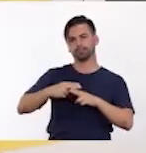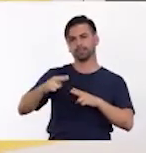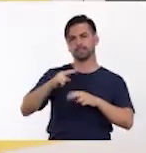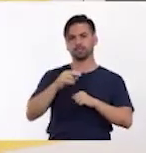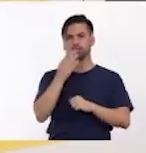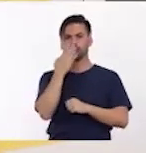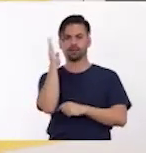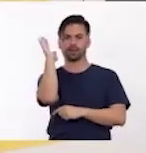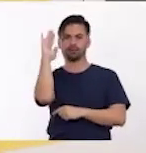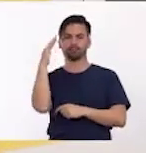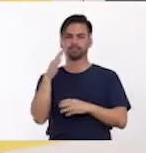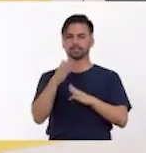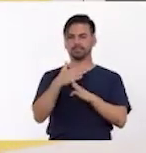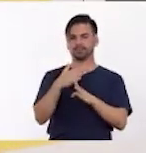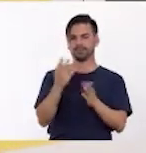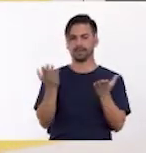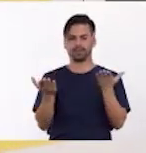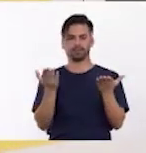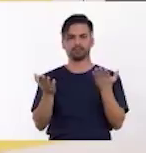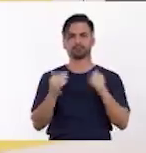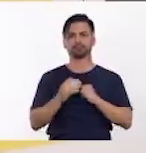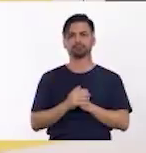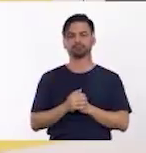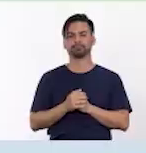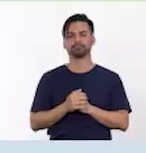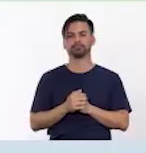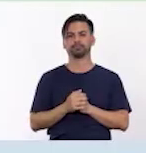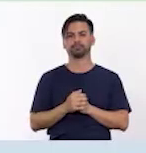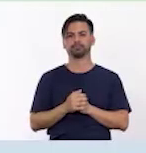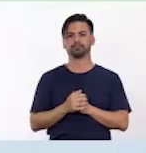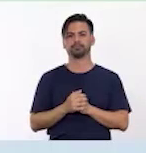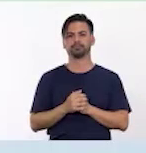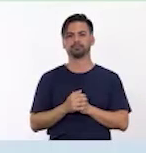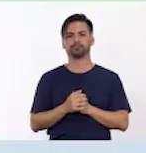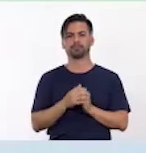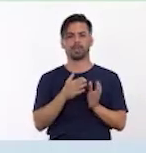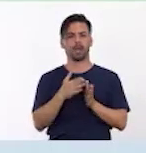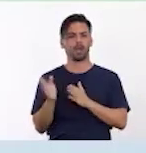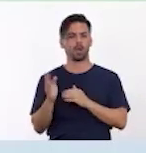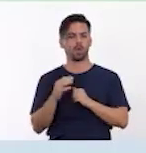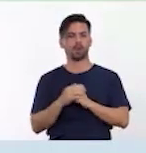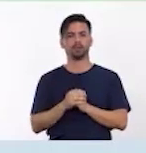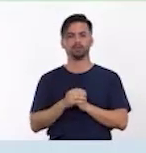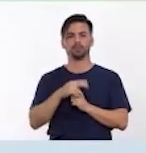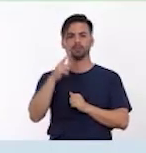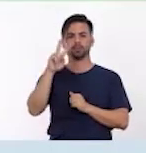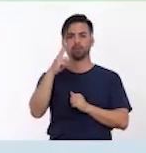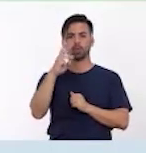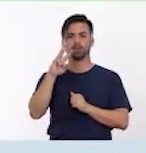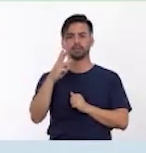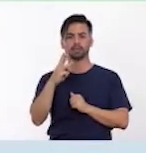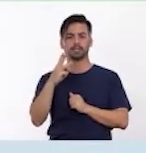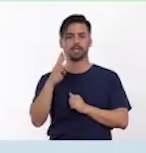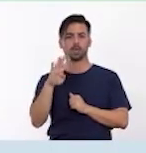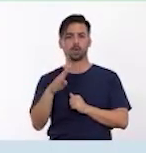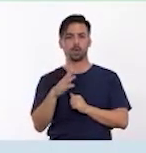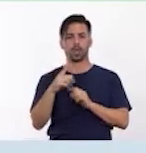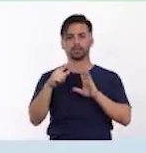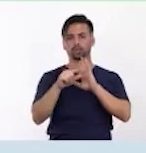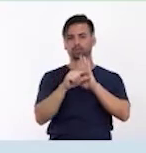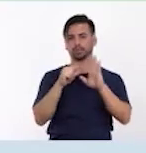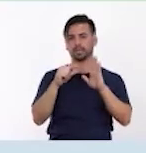ha pasado con esto. El tema 2 se refiere a el tema 2, 3 y 4 se refiere a los procesos dañinos. Ahí lo